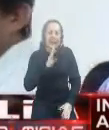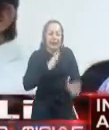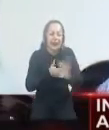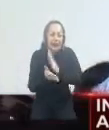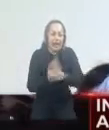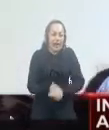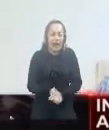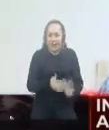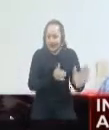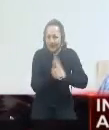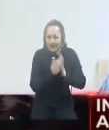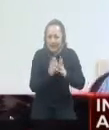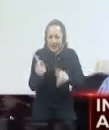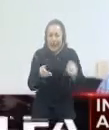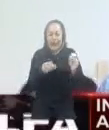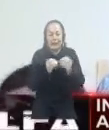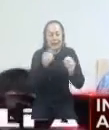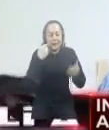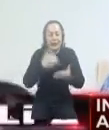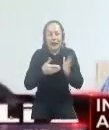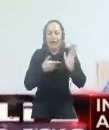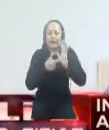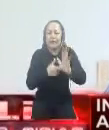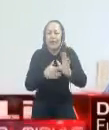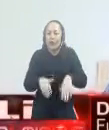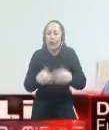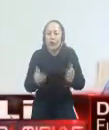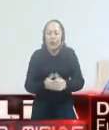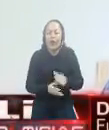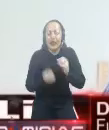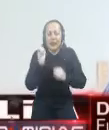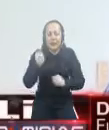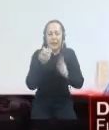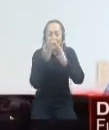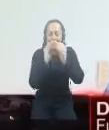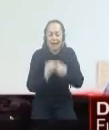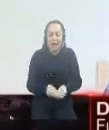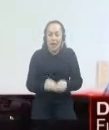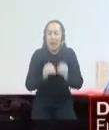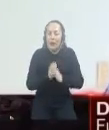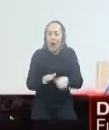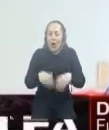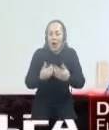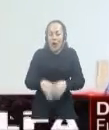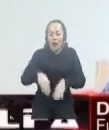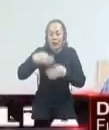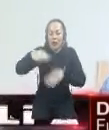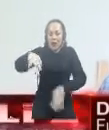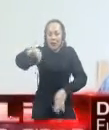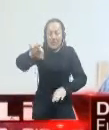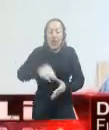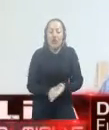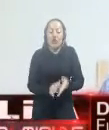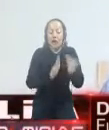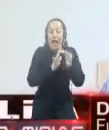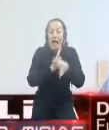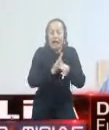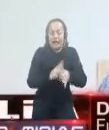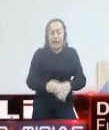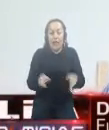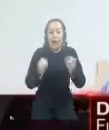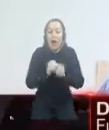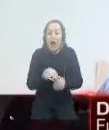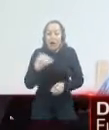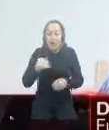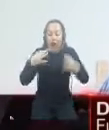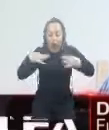de las alumnas diseñó y hizo posible su vestido de matrimonio y pues lo usó. Entonces